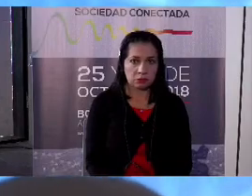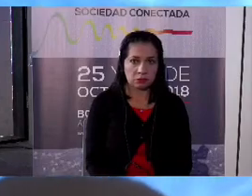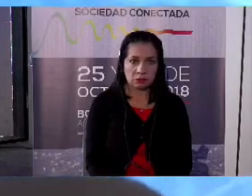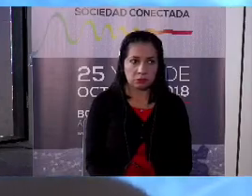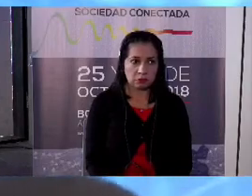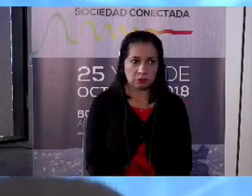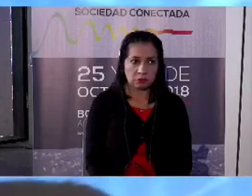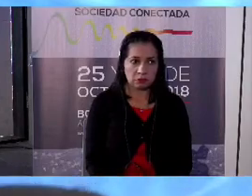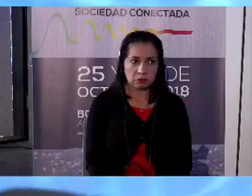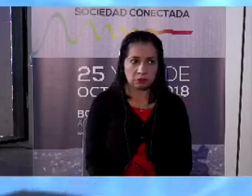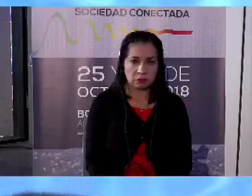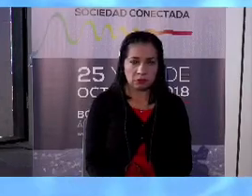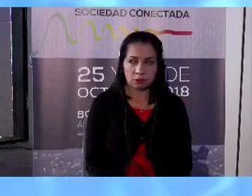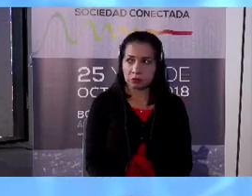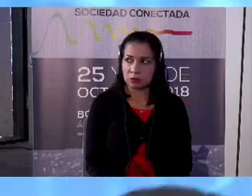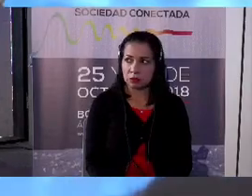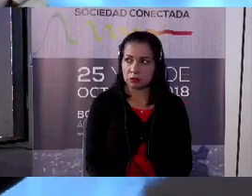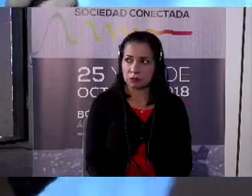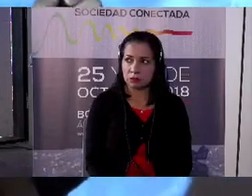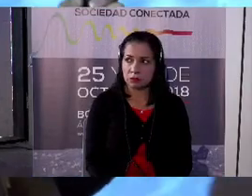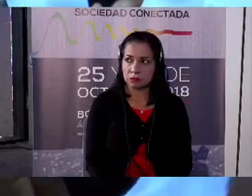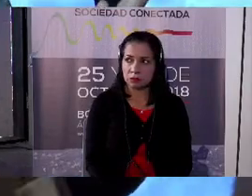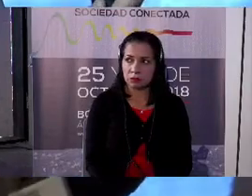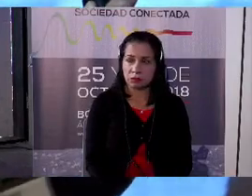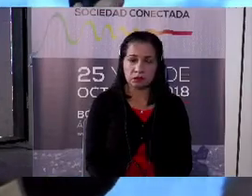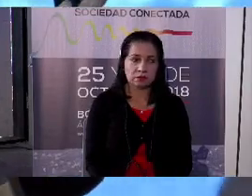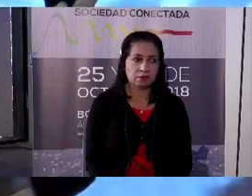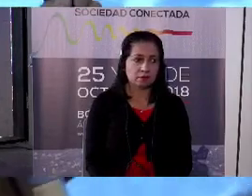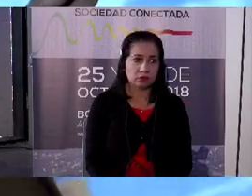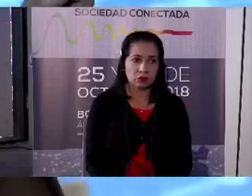theid are actually